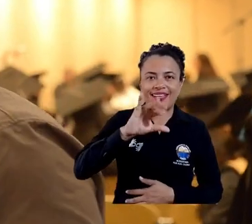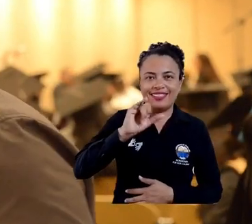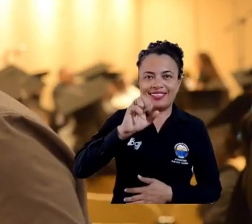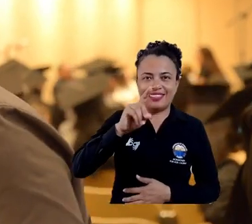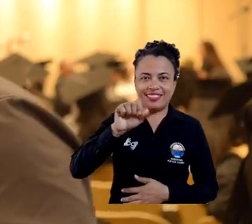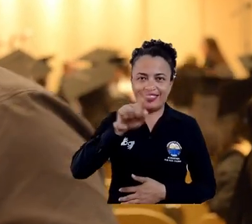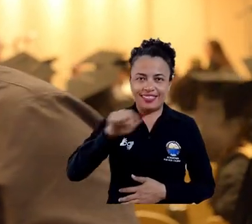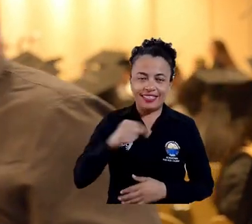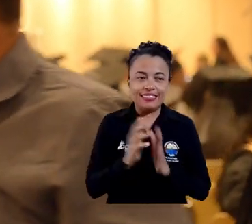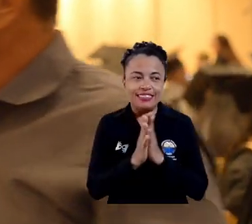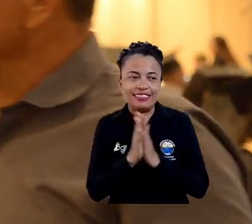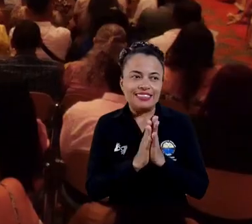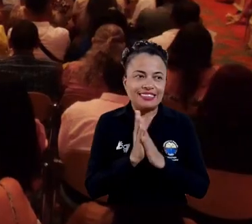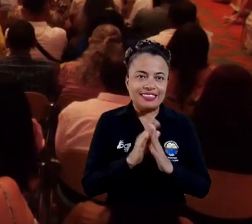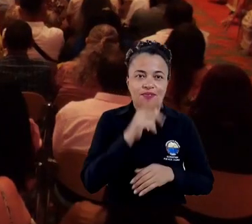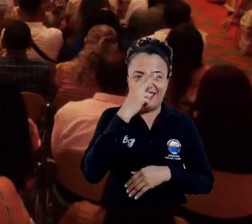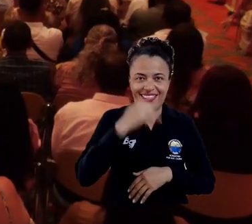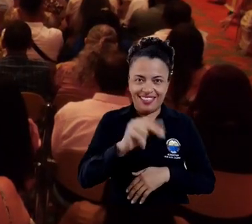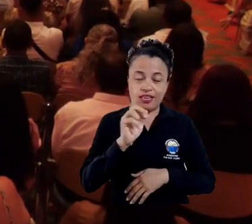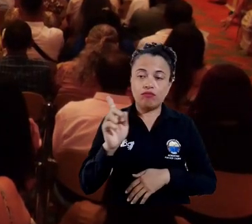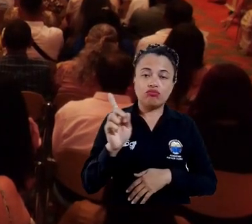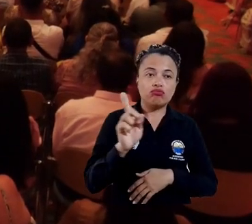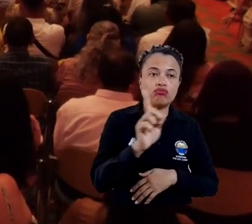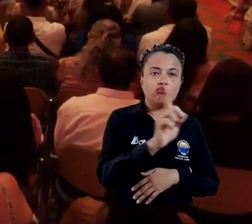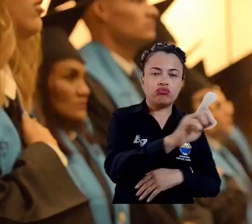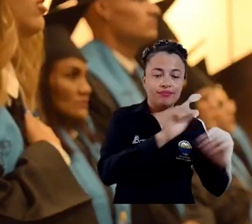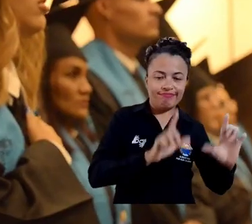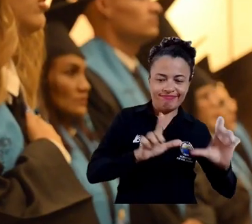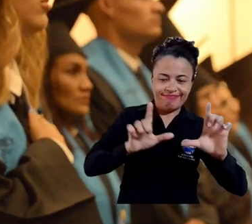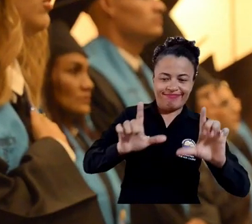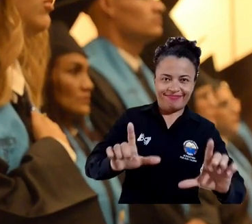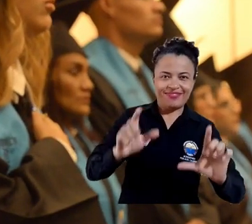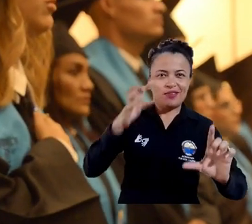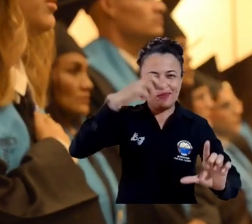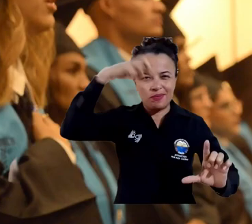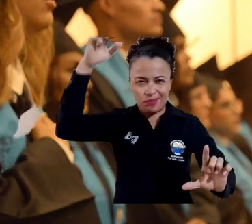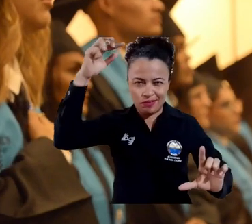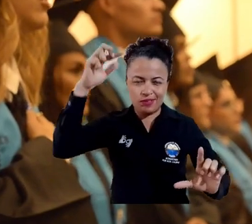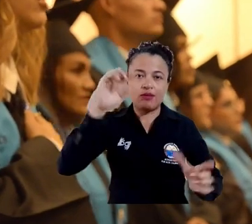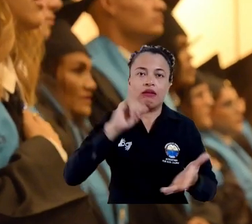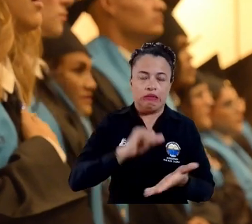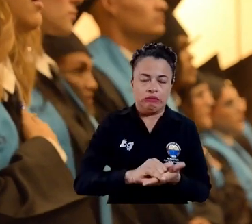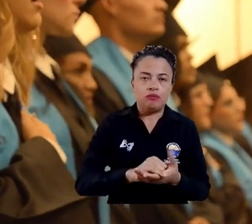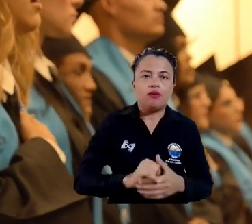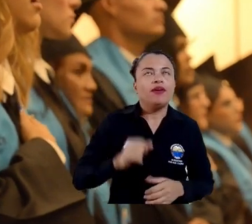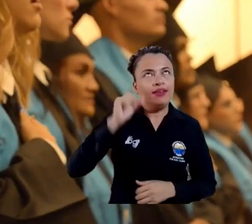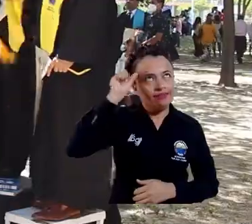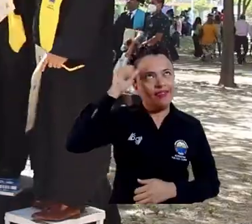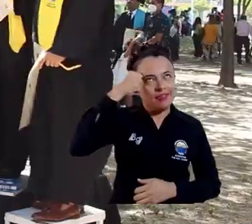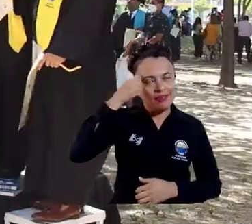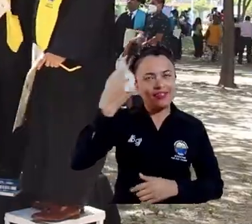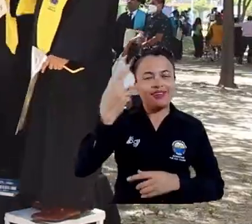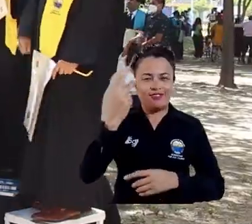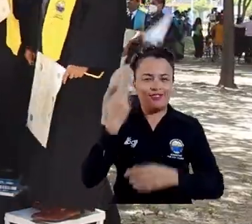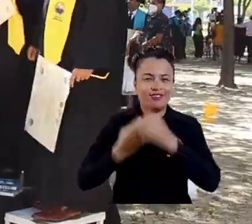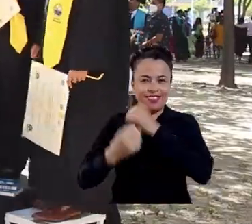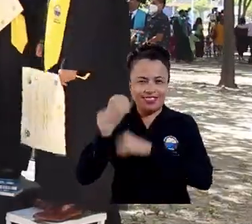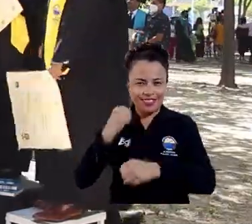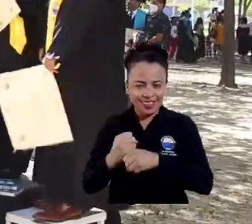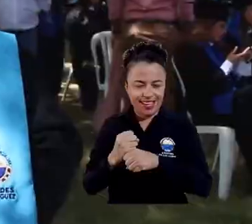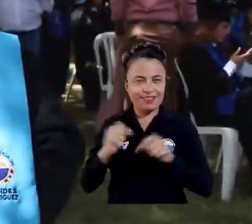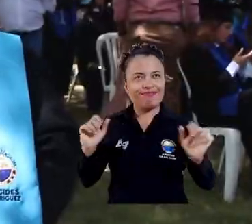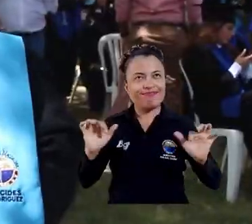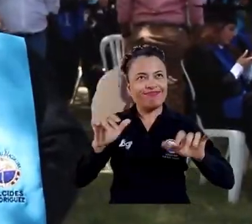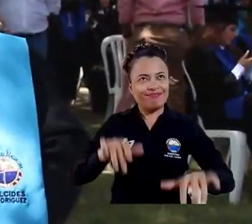Alcides Rodríguez espera con ansias el momento en que su hija sea llamada a recibir su título profesional. Mientras tanto, recuerda con orgullo